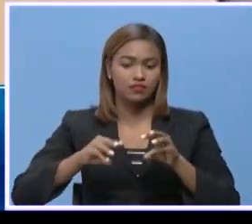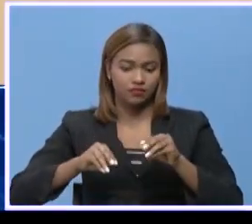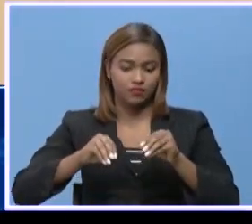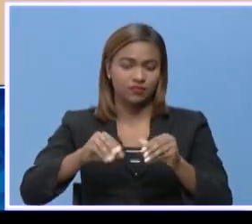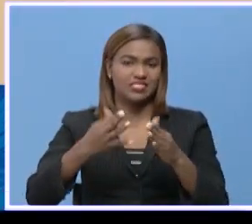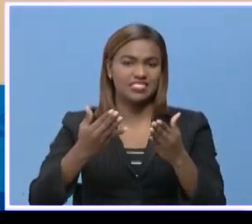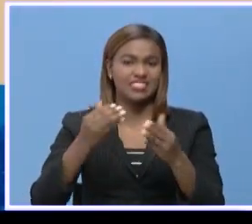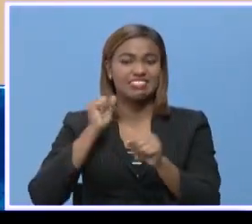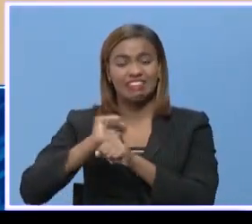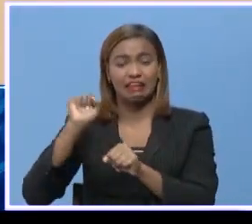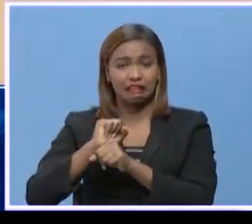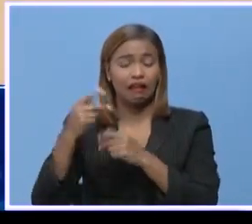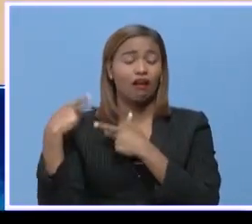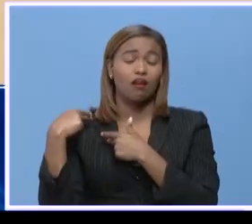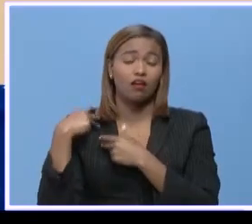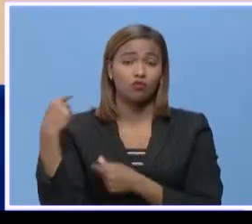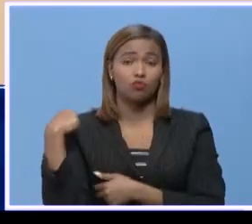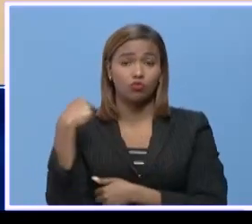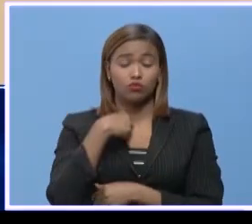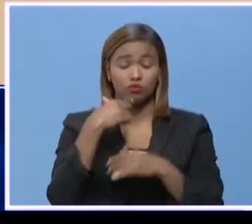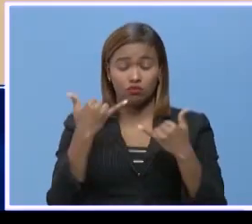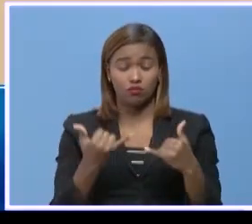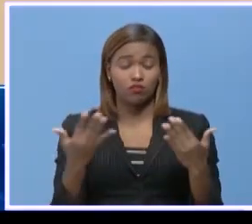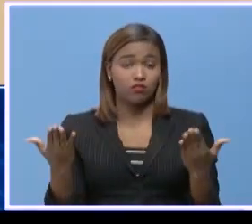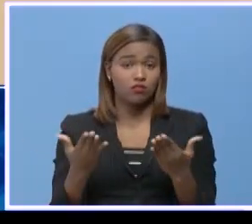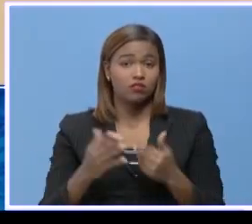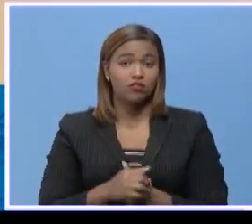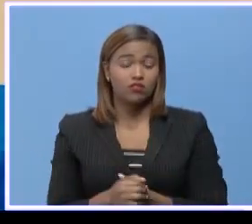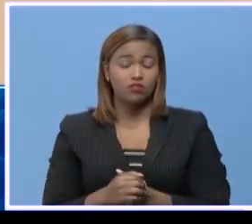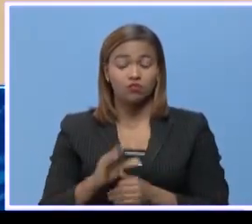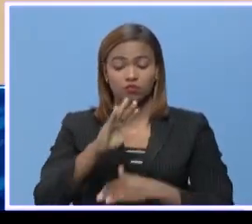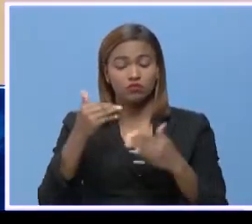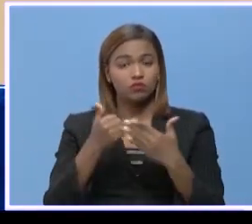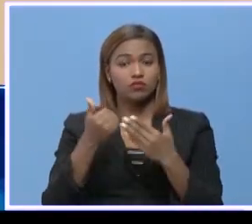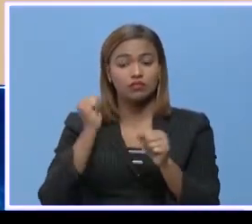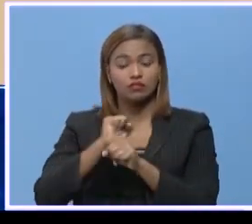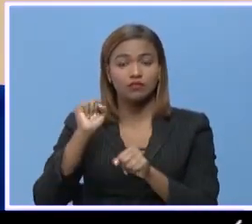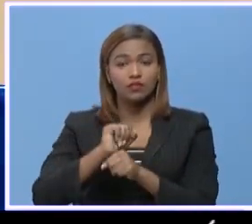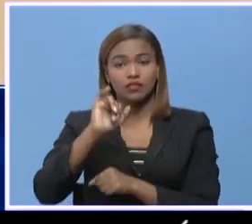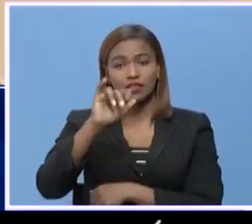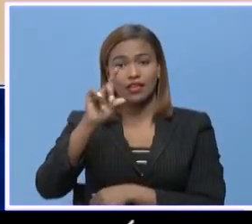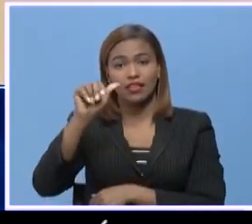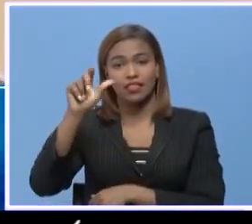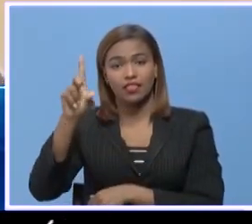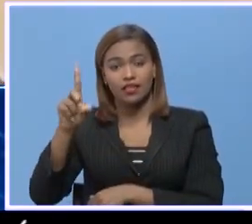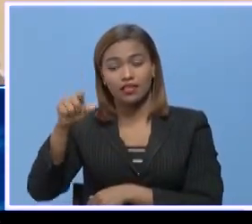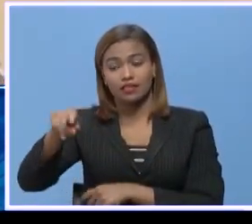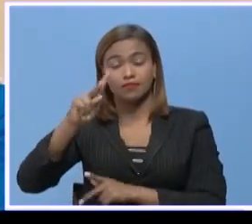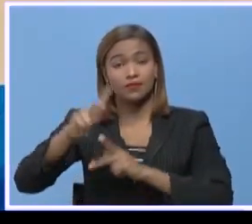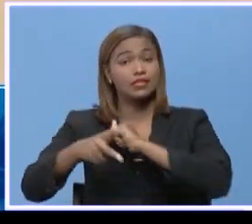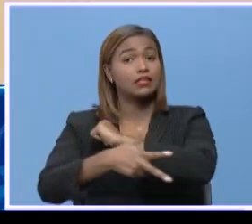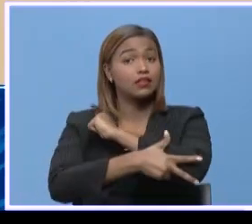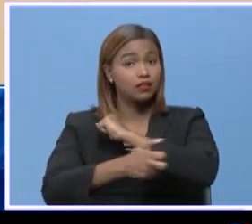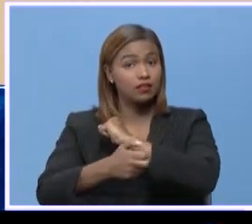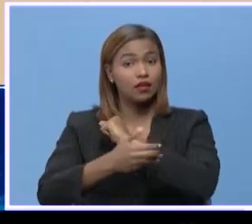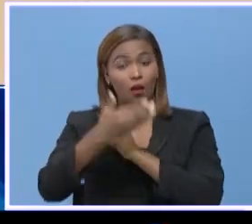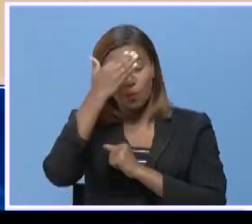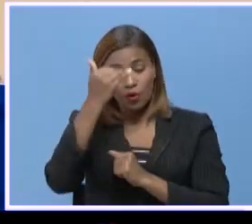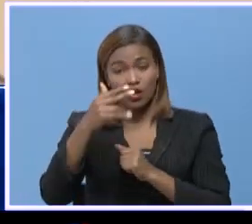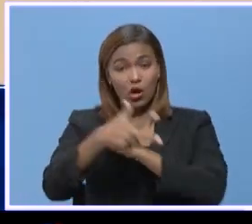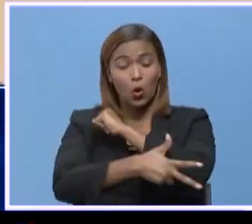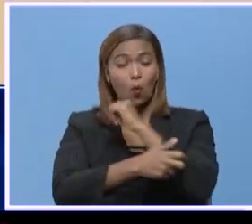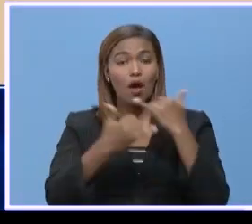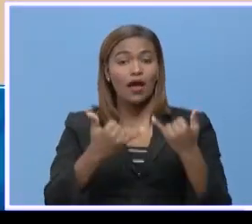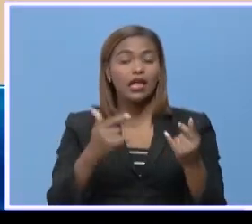que estamos siendo objeto de toda esta vagabundería, de, de estos ladrones, porque robaron en estos